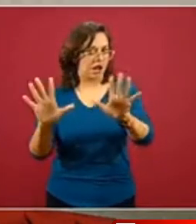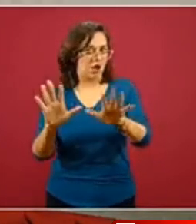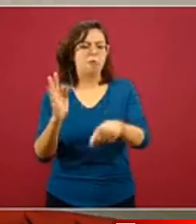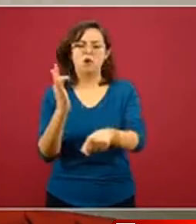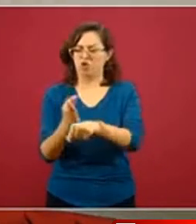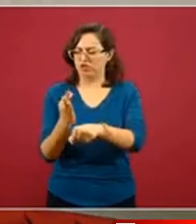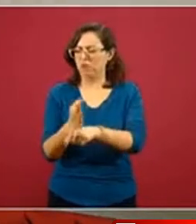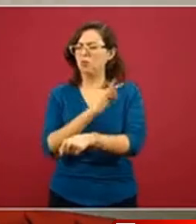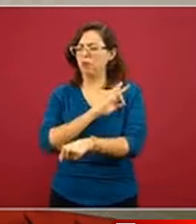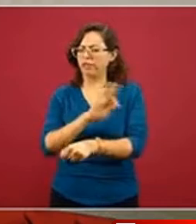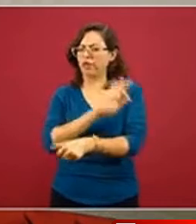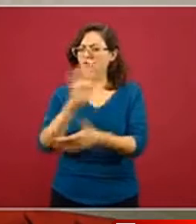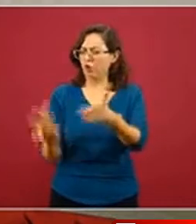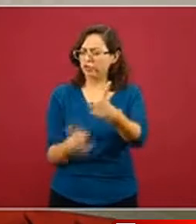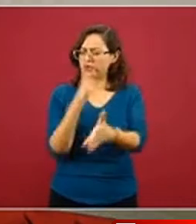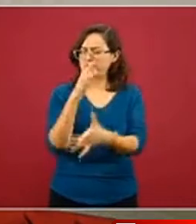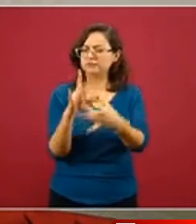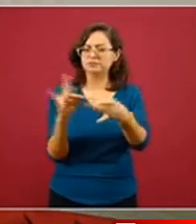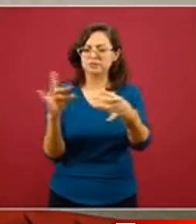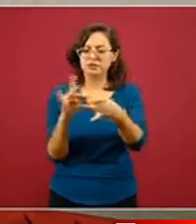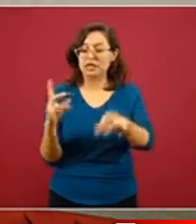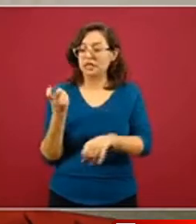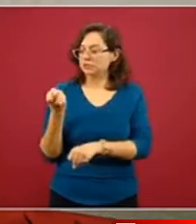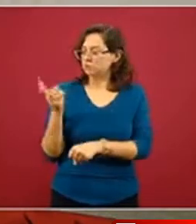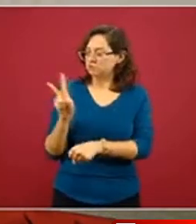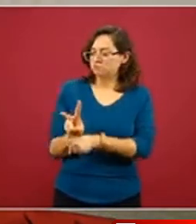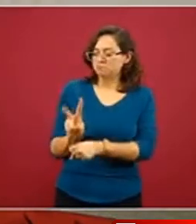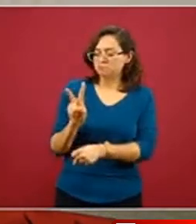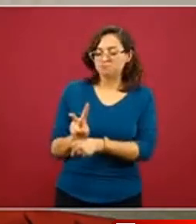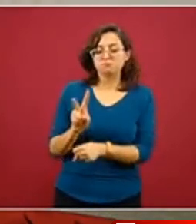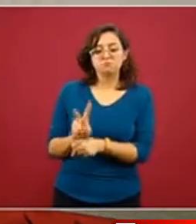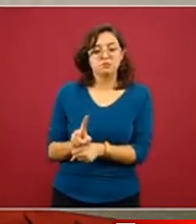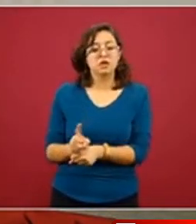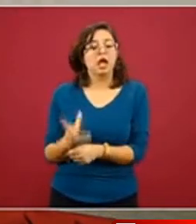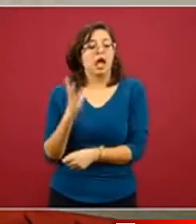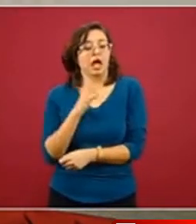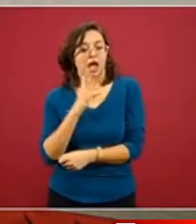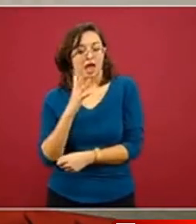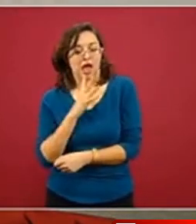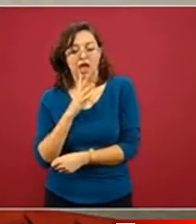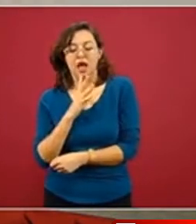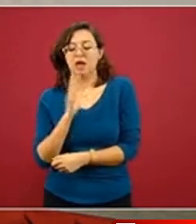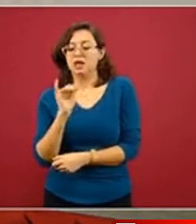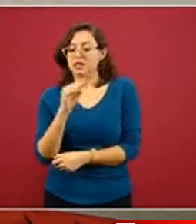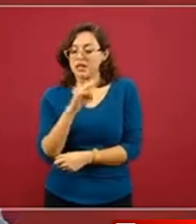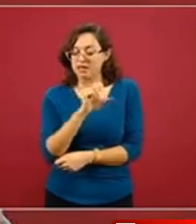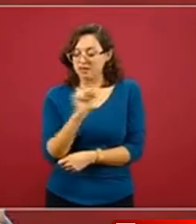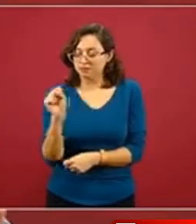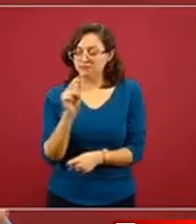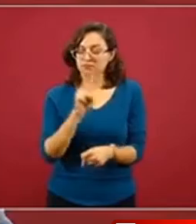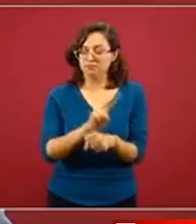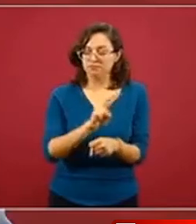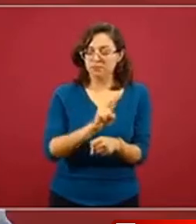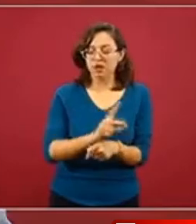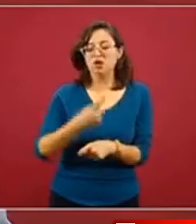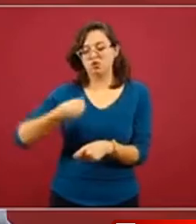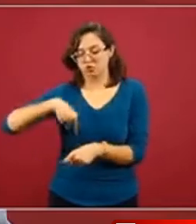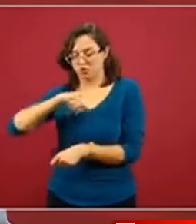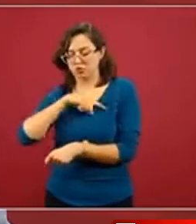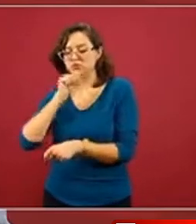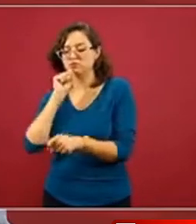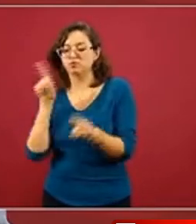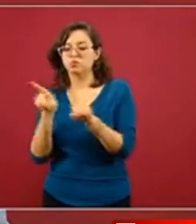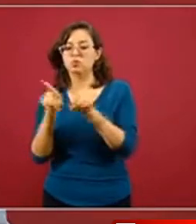su diapositiva es precisamente parte de ese monitoreo, así como hay un monitoreo para el Instituto Mexicano del Seguro Social. En nuestro caso también la